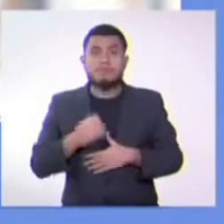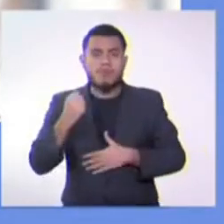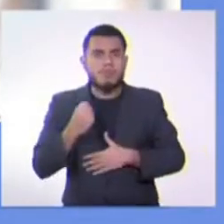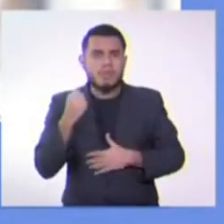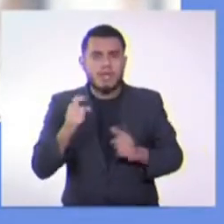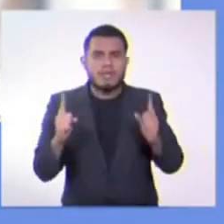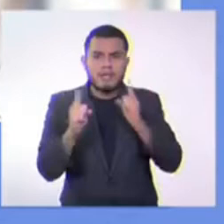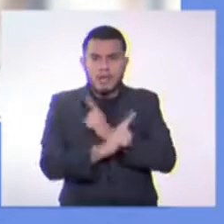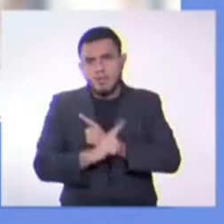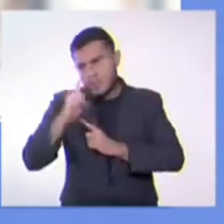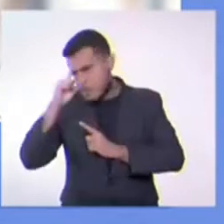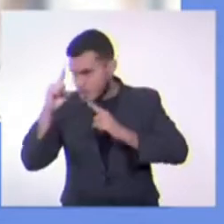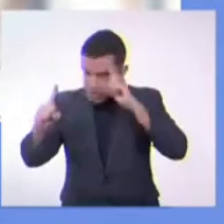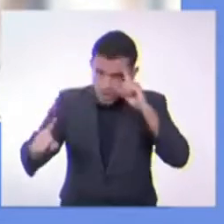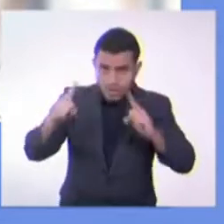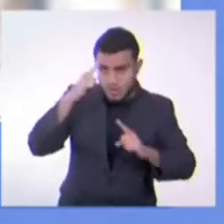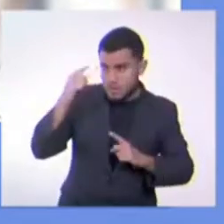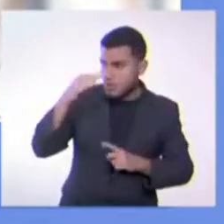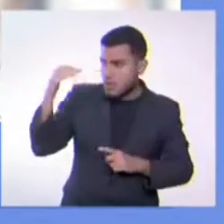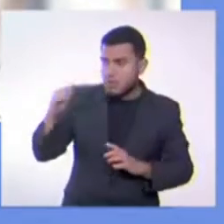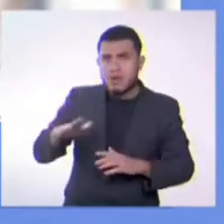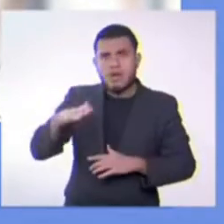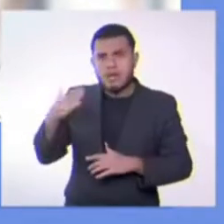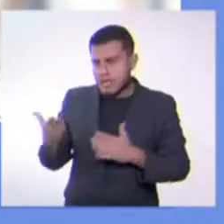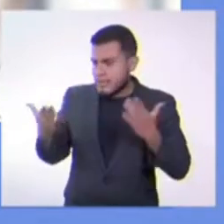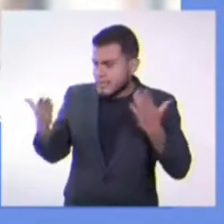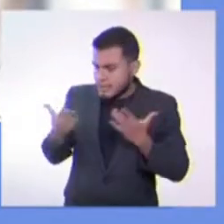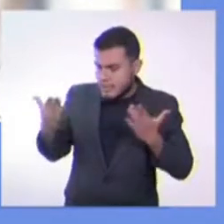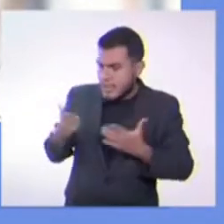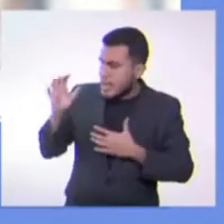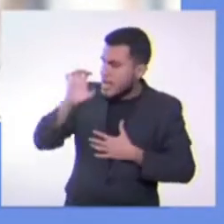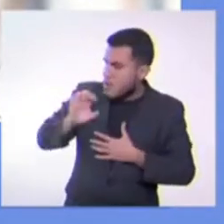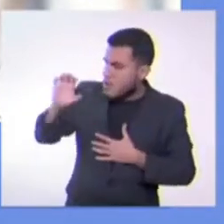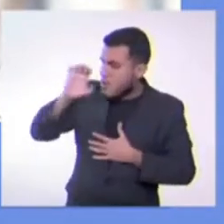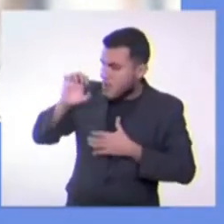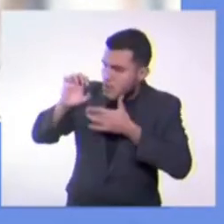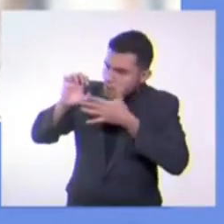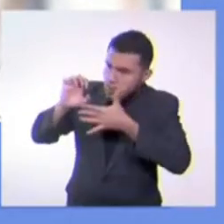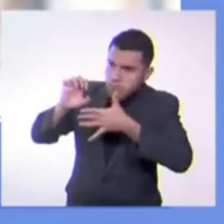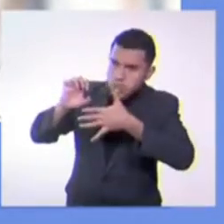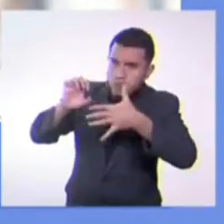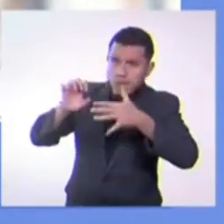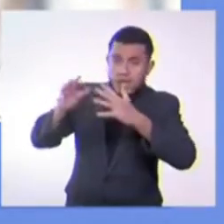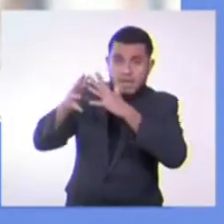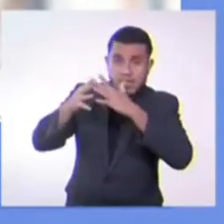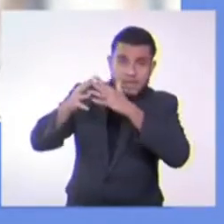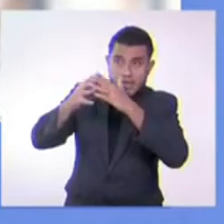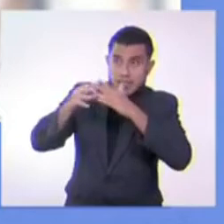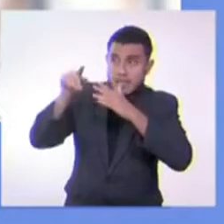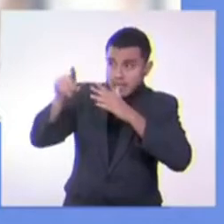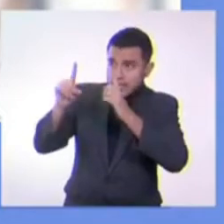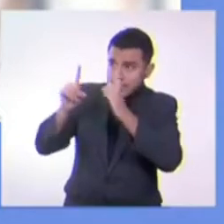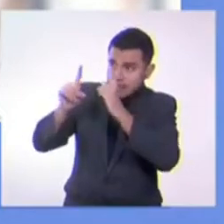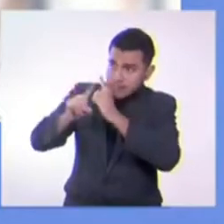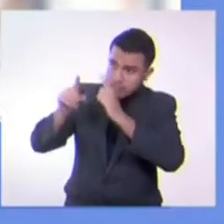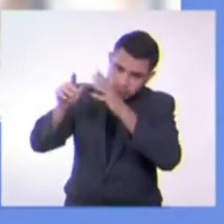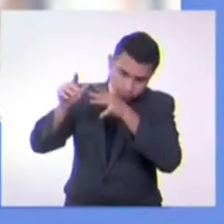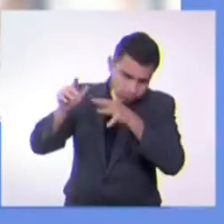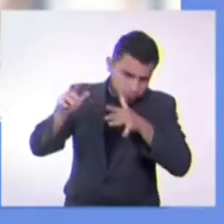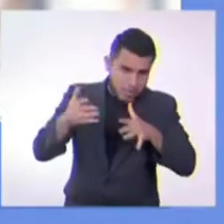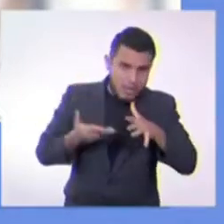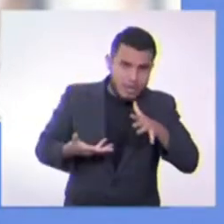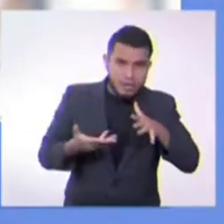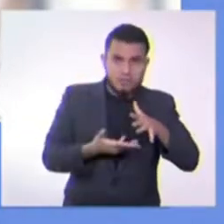cambios ideológicos y políticos que se estaban realizando en Europa y en Norteamérica. Y parte de esa transformación o